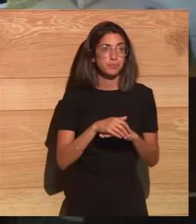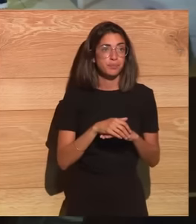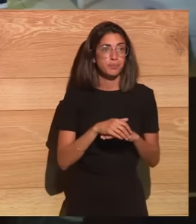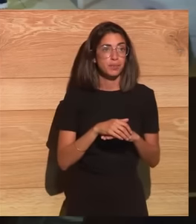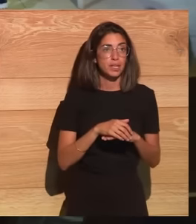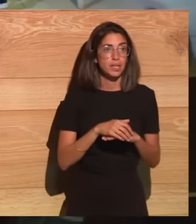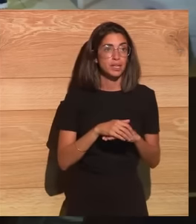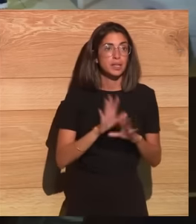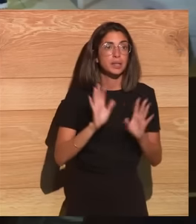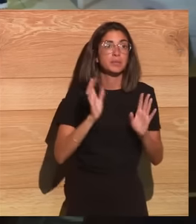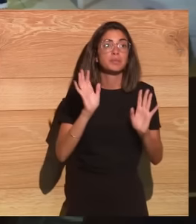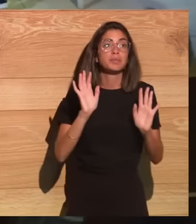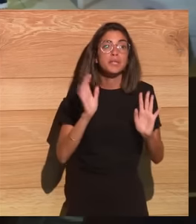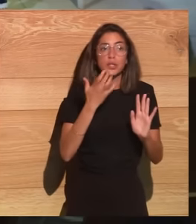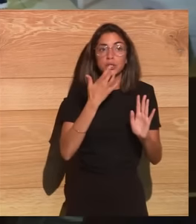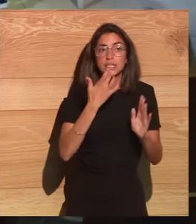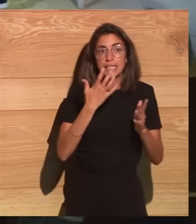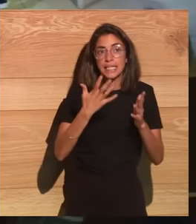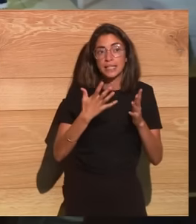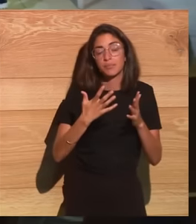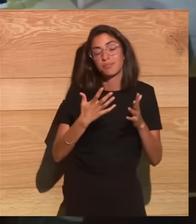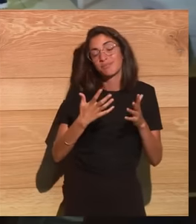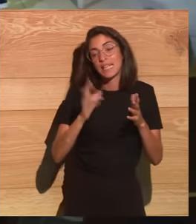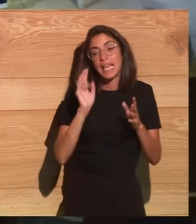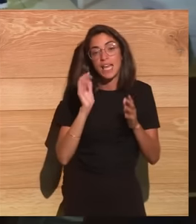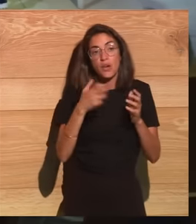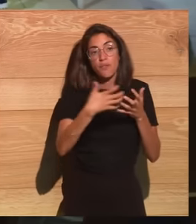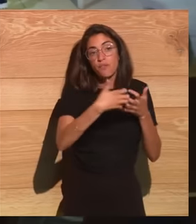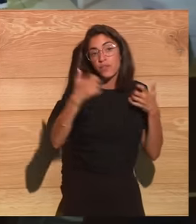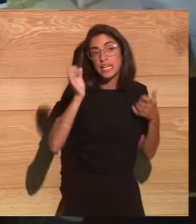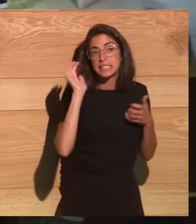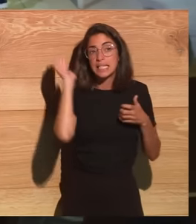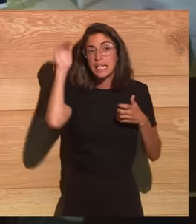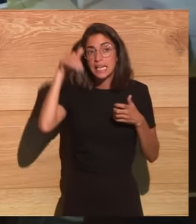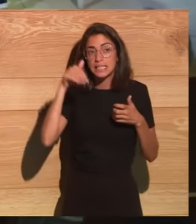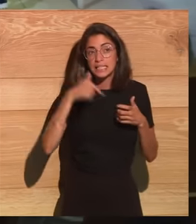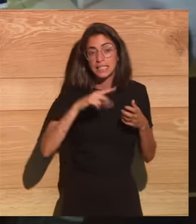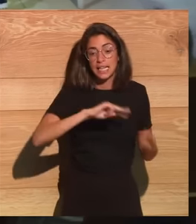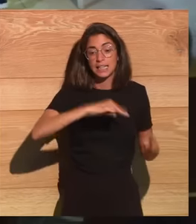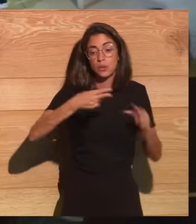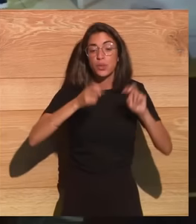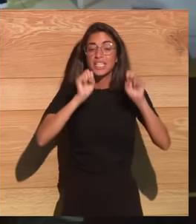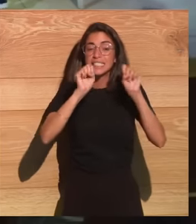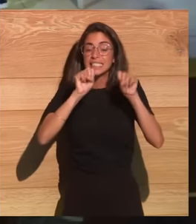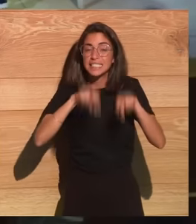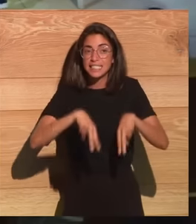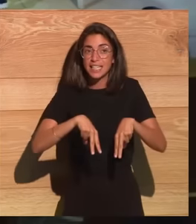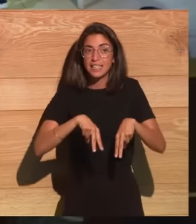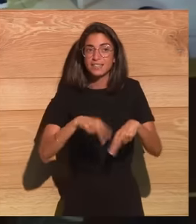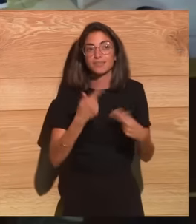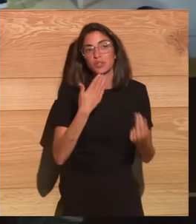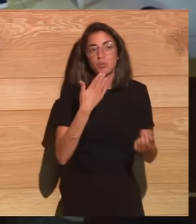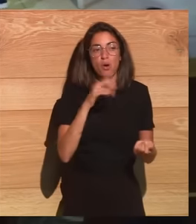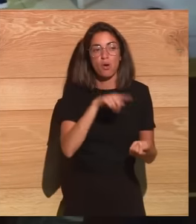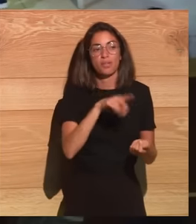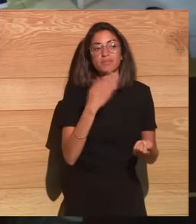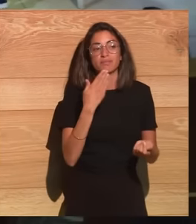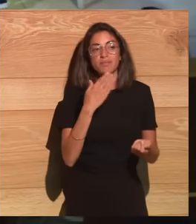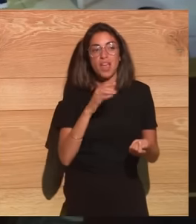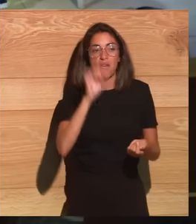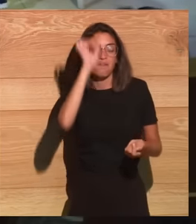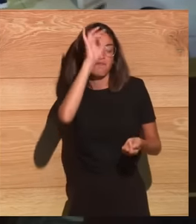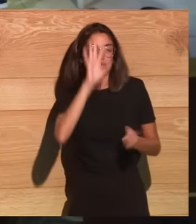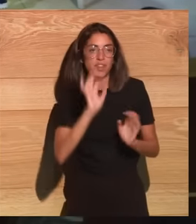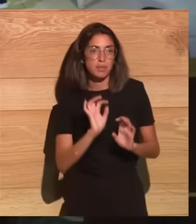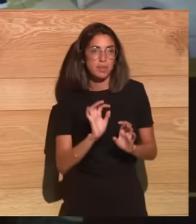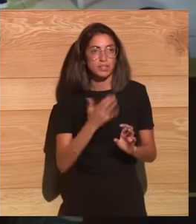esos latinajos sin traducir, eso es de sobrao, eso ya. Es de pesado. No se puede hacer eso. Yo quería haber puesto. Eso es como cuando la gente pone citas en sus libros, los pone en francés